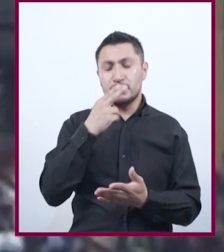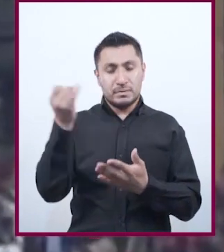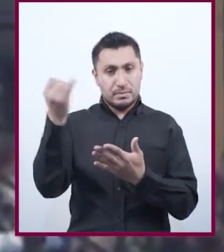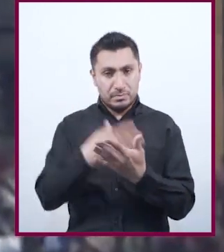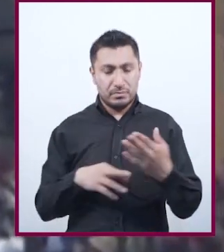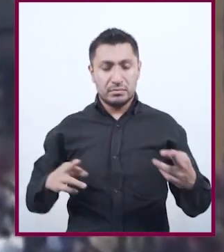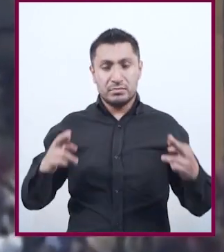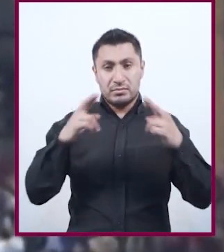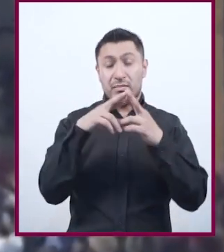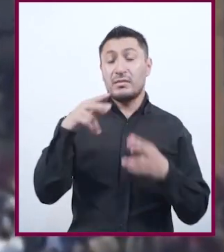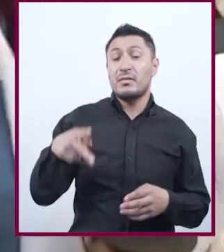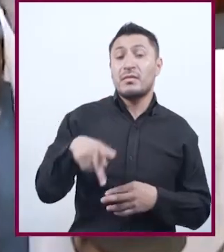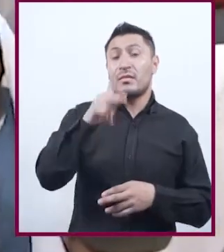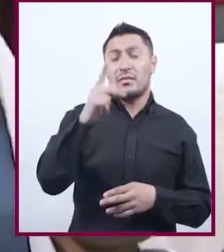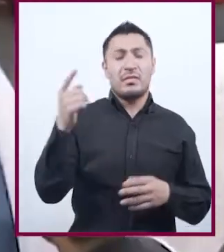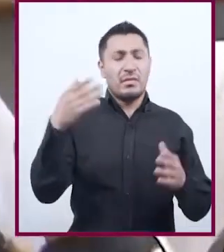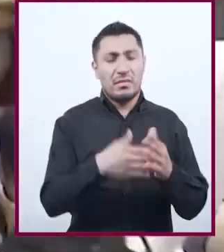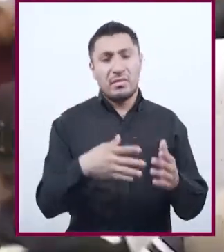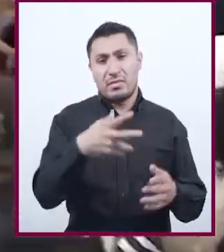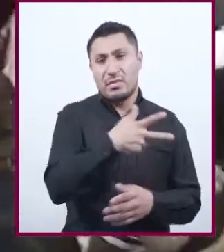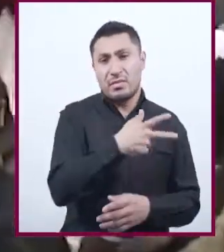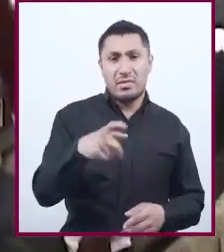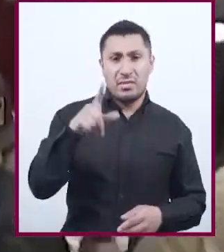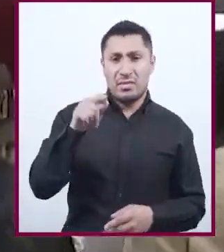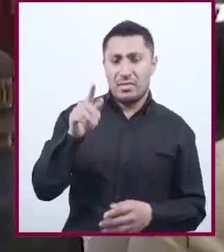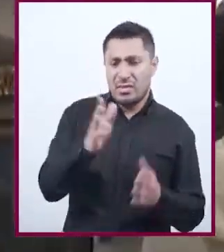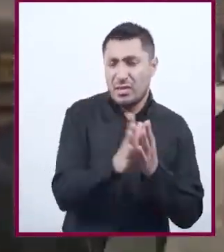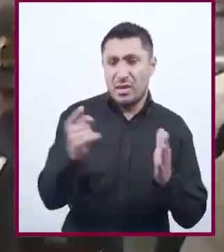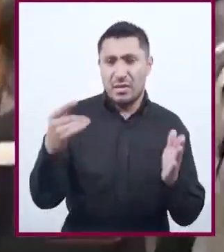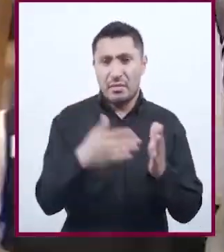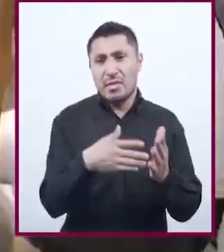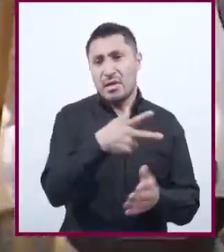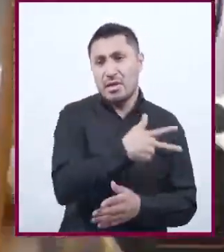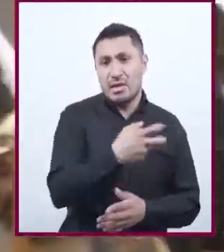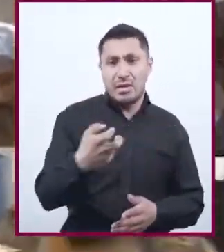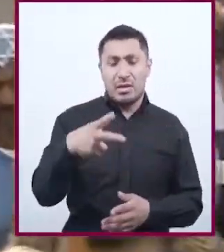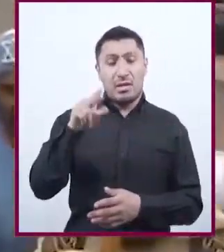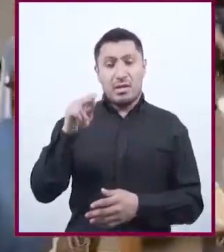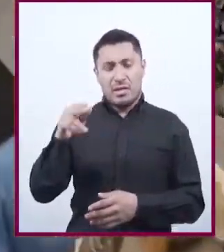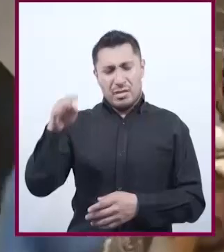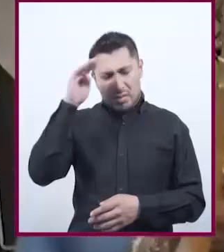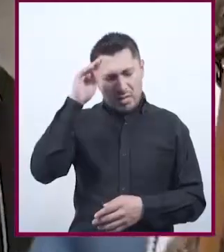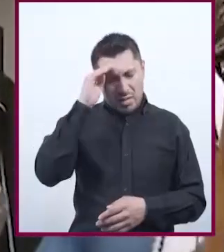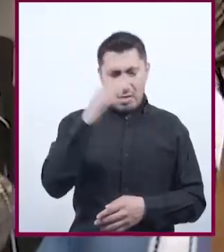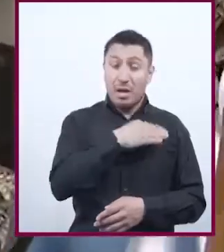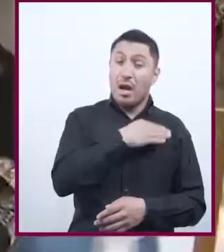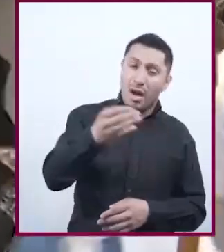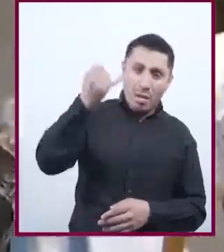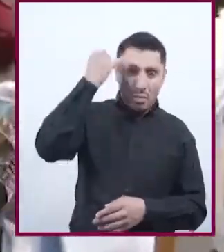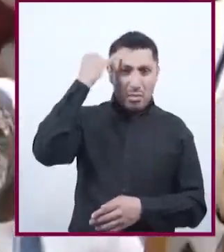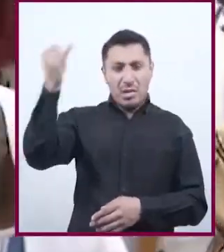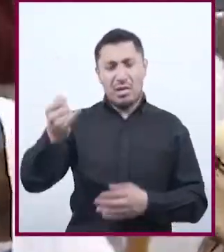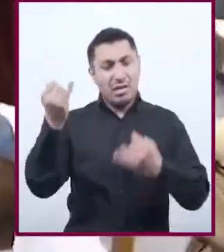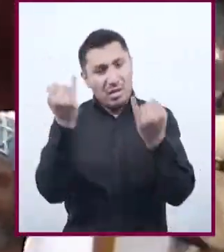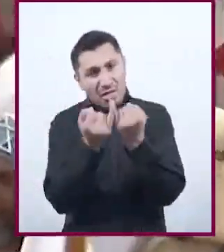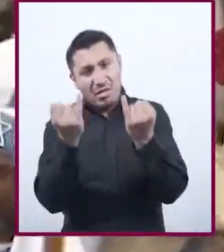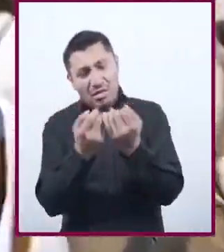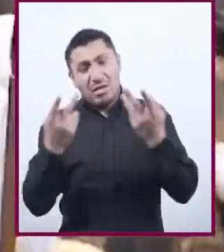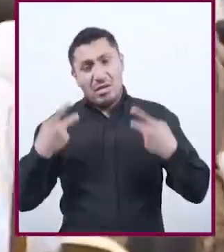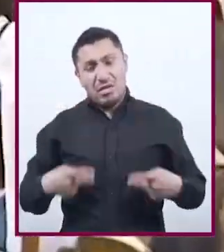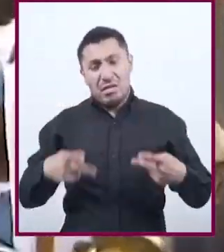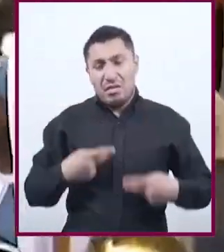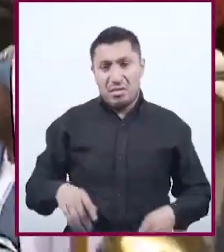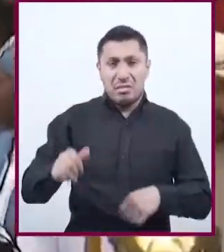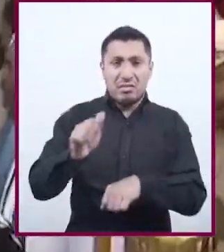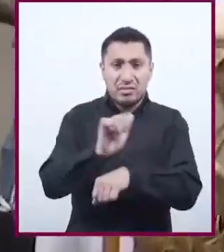usaban imágenes religiosas, pero entre 1870 y 1880 pensaron que era buena idea que también